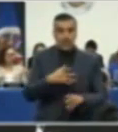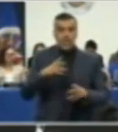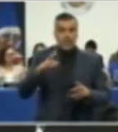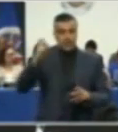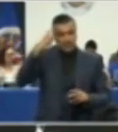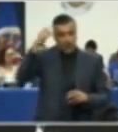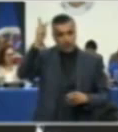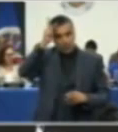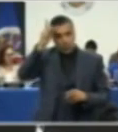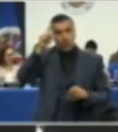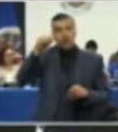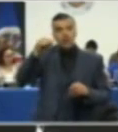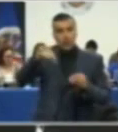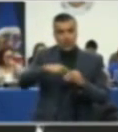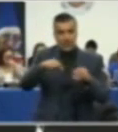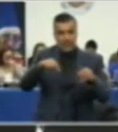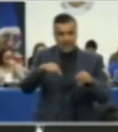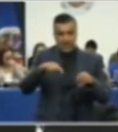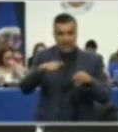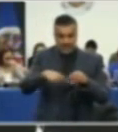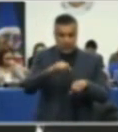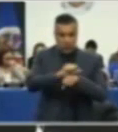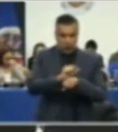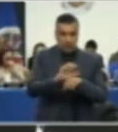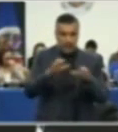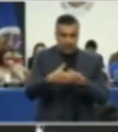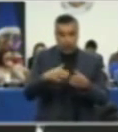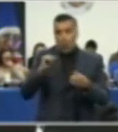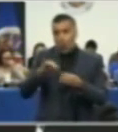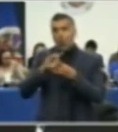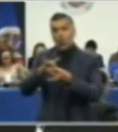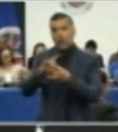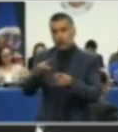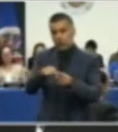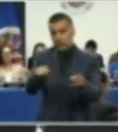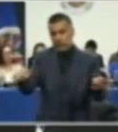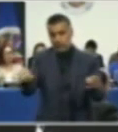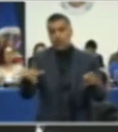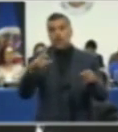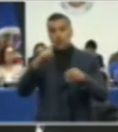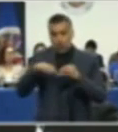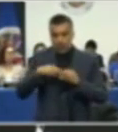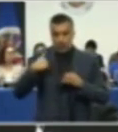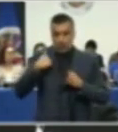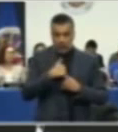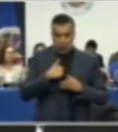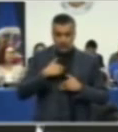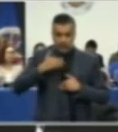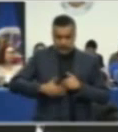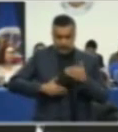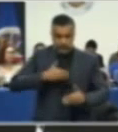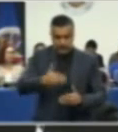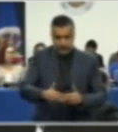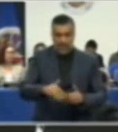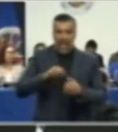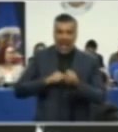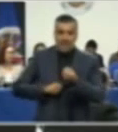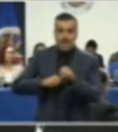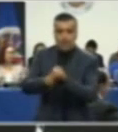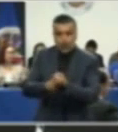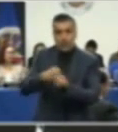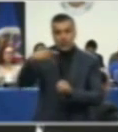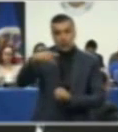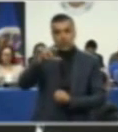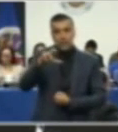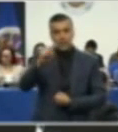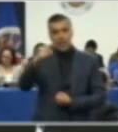peruano en el marco de este grupo de trabajo o instancia de coordinación sobre las medidas concretas que se vayan adoptando a favor de las personas